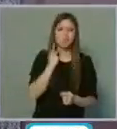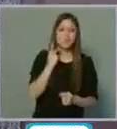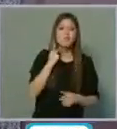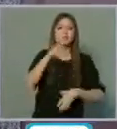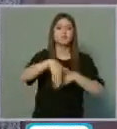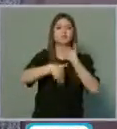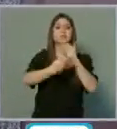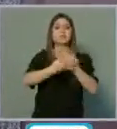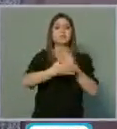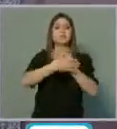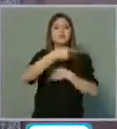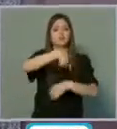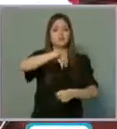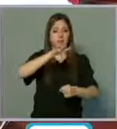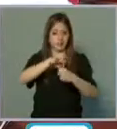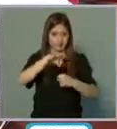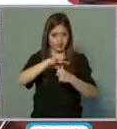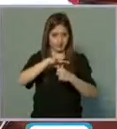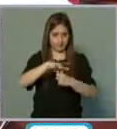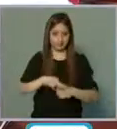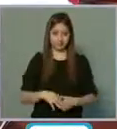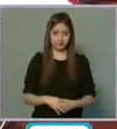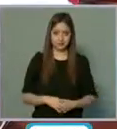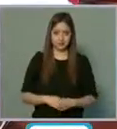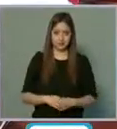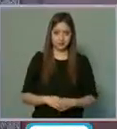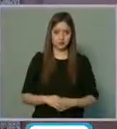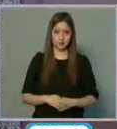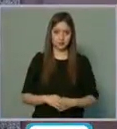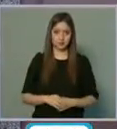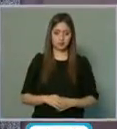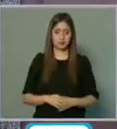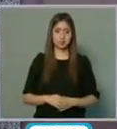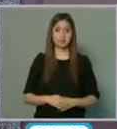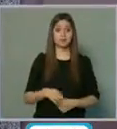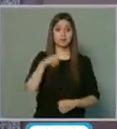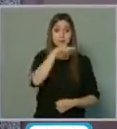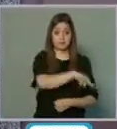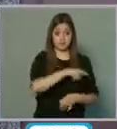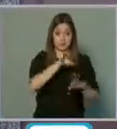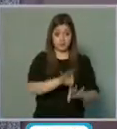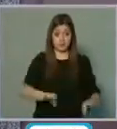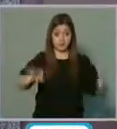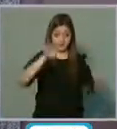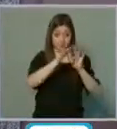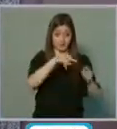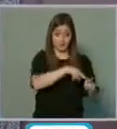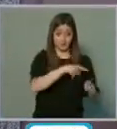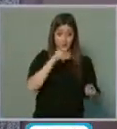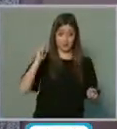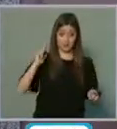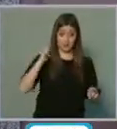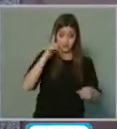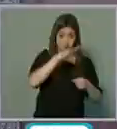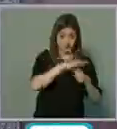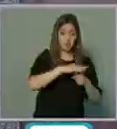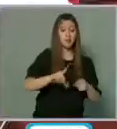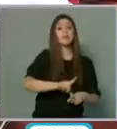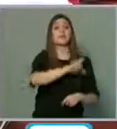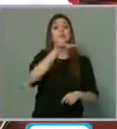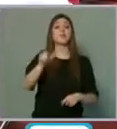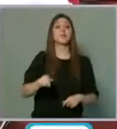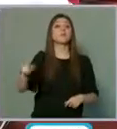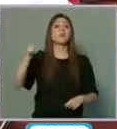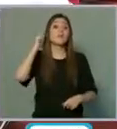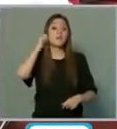elección presidencial. Esa es la importancia que tienen estas elecciones. Y en el caso particular de California, que es uno de los estados